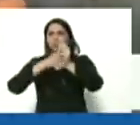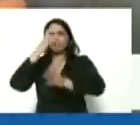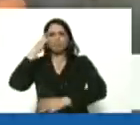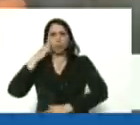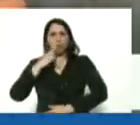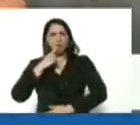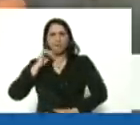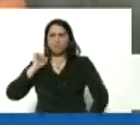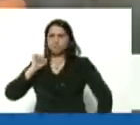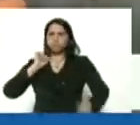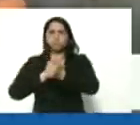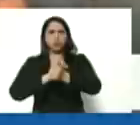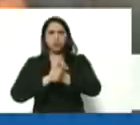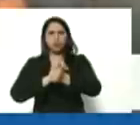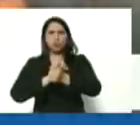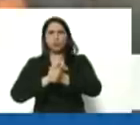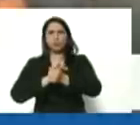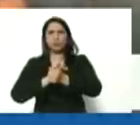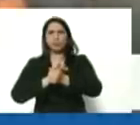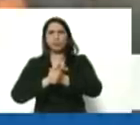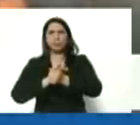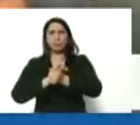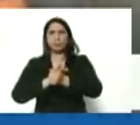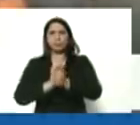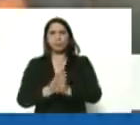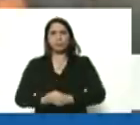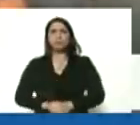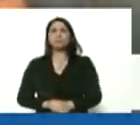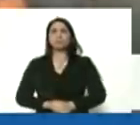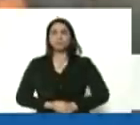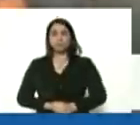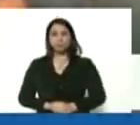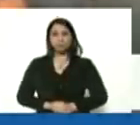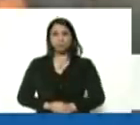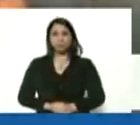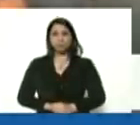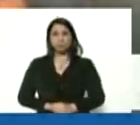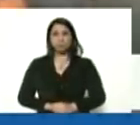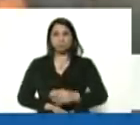los iba a capturar, a los patas en el suelo que los iban a capturar.